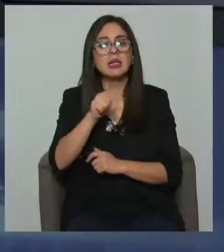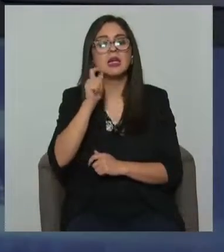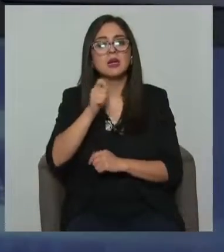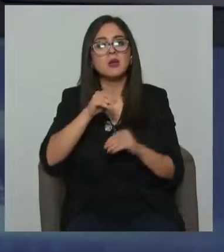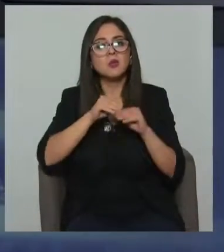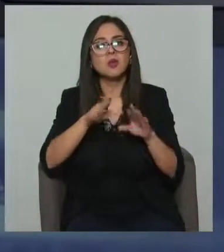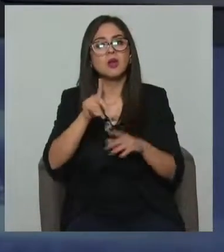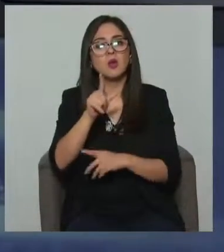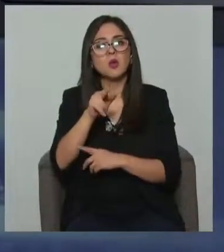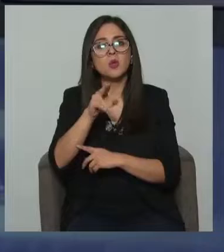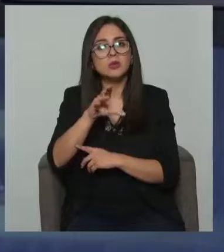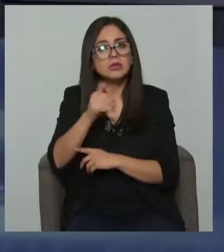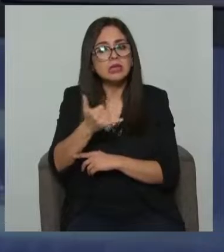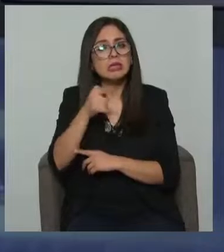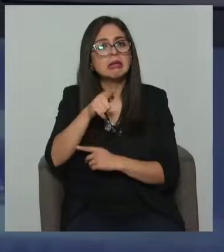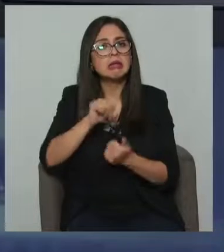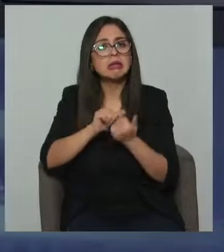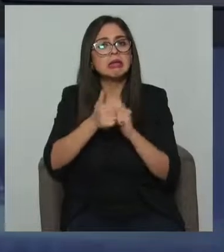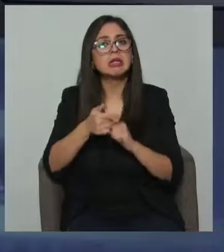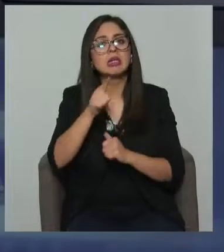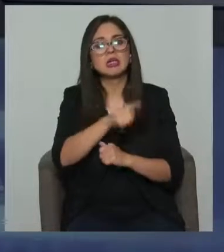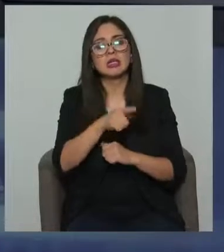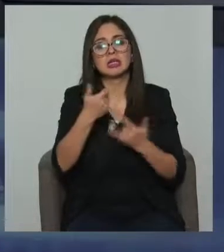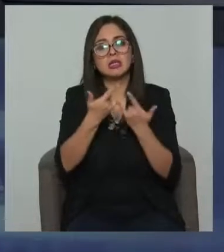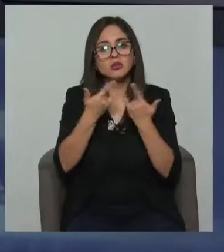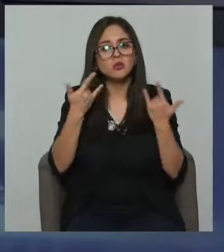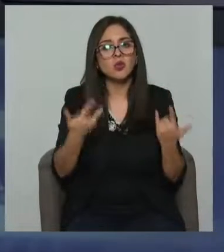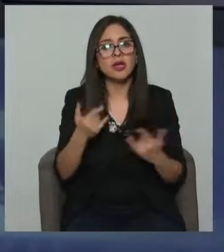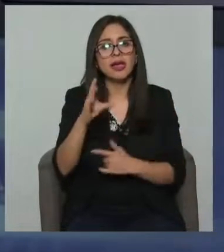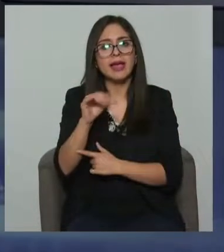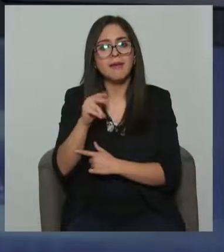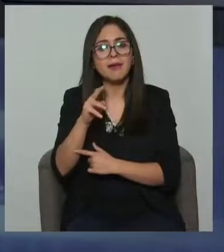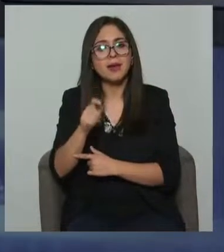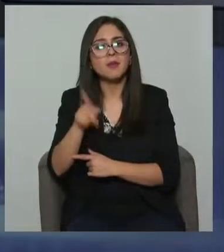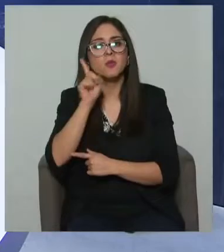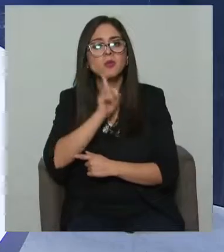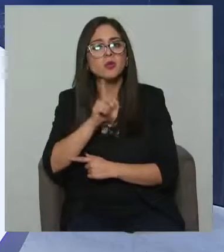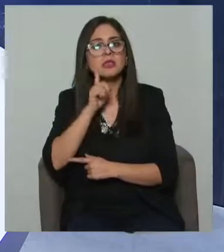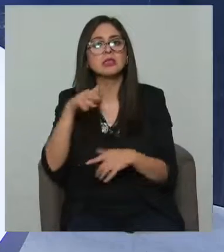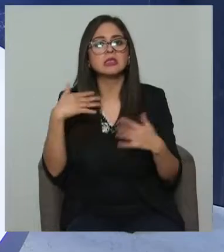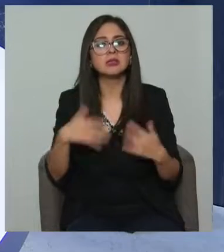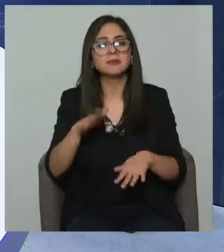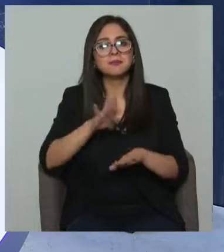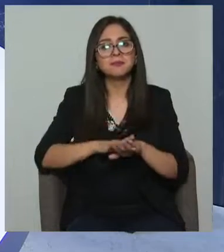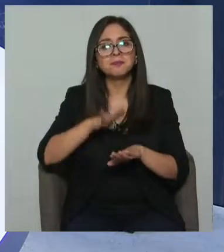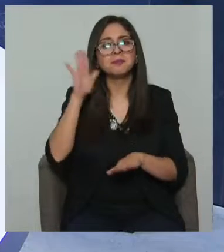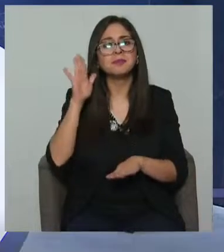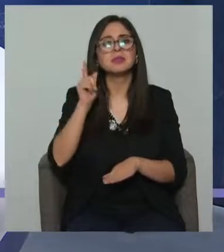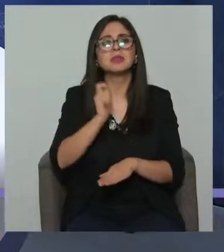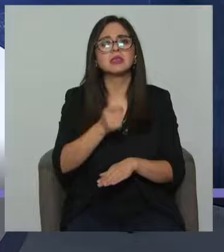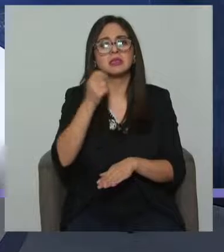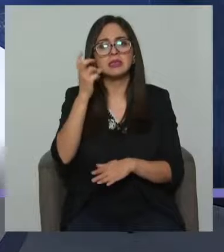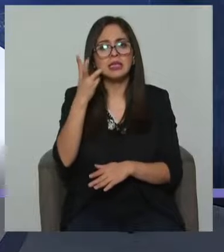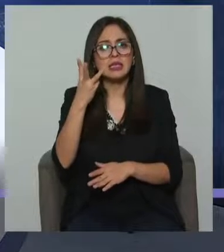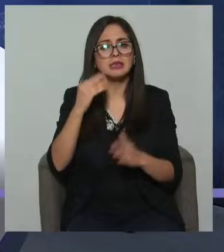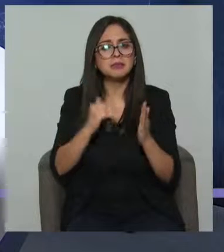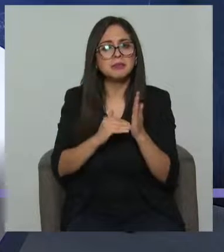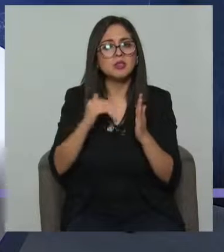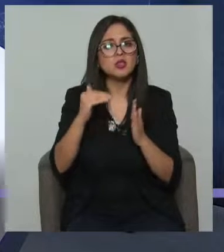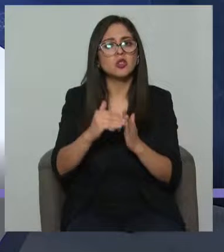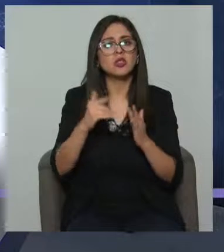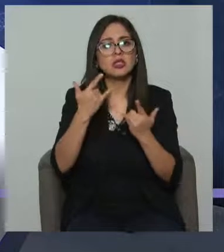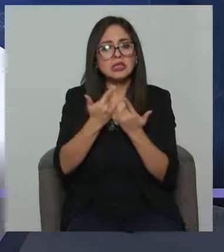llama Lucy, la historia cabareteada de las mujeres. Más de 3 millones de años de historia de